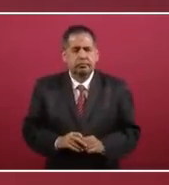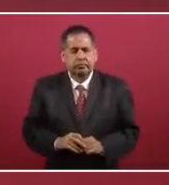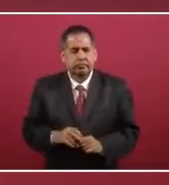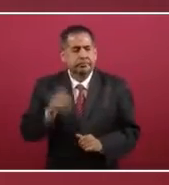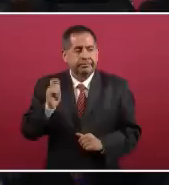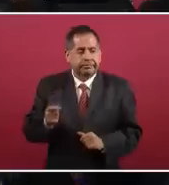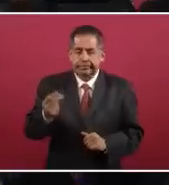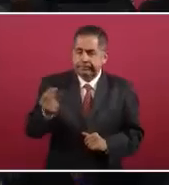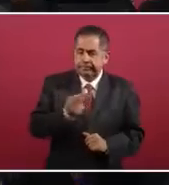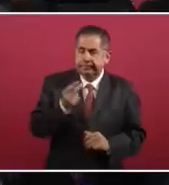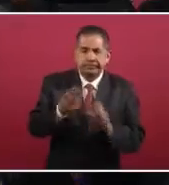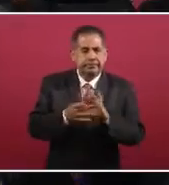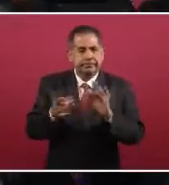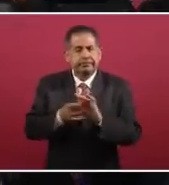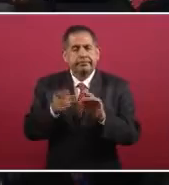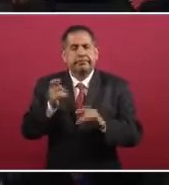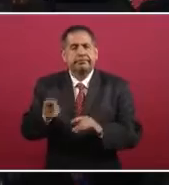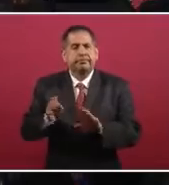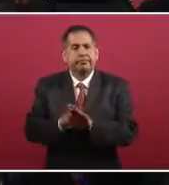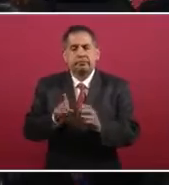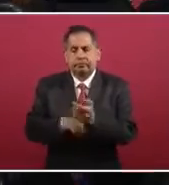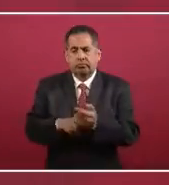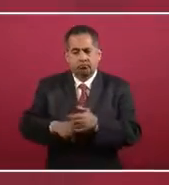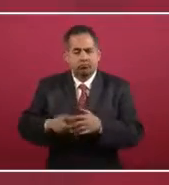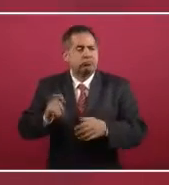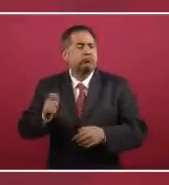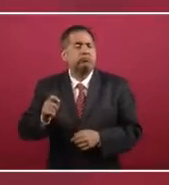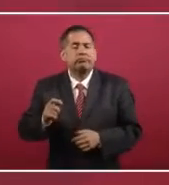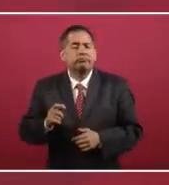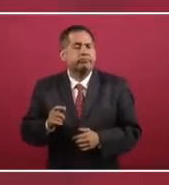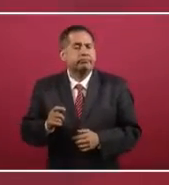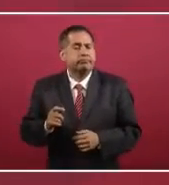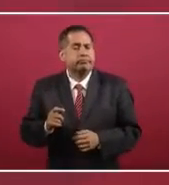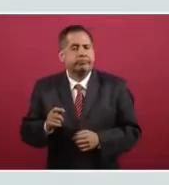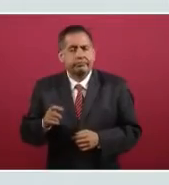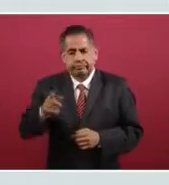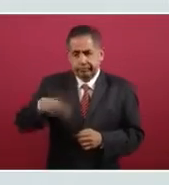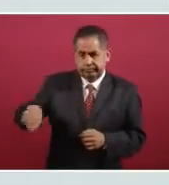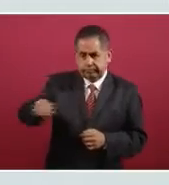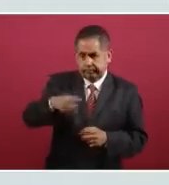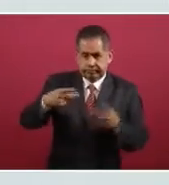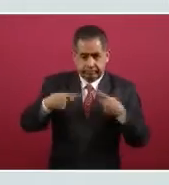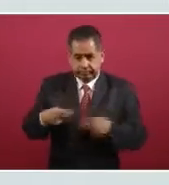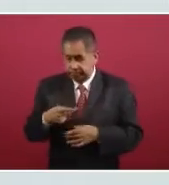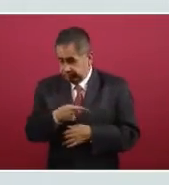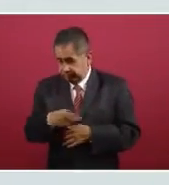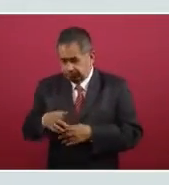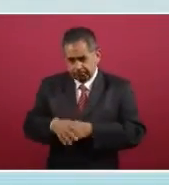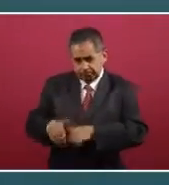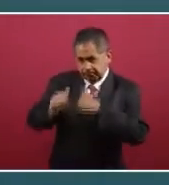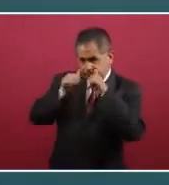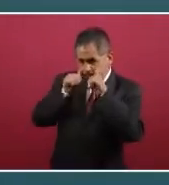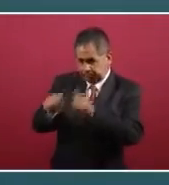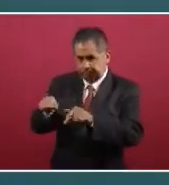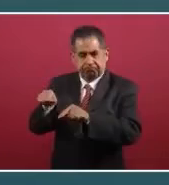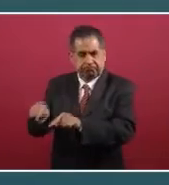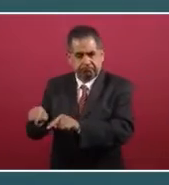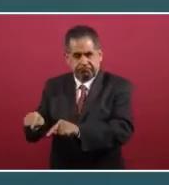tiene que ver con la atención a la pobreza,